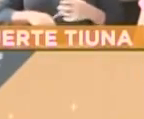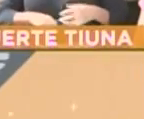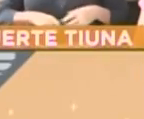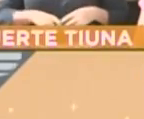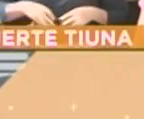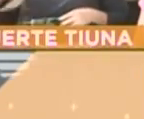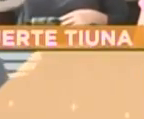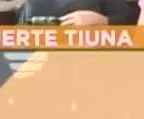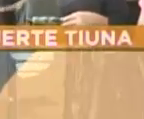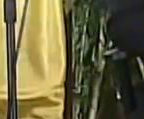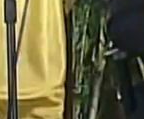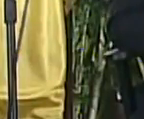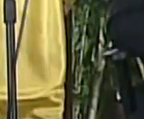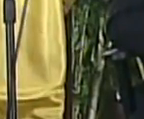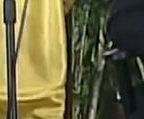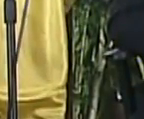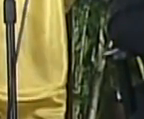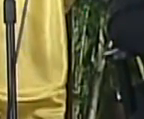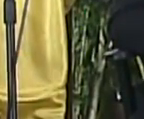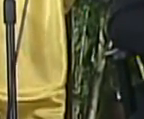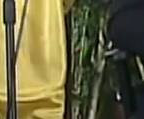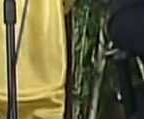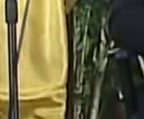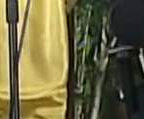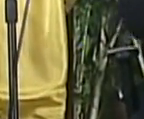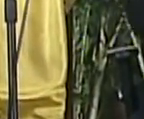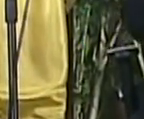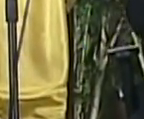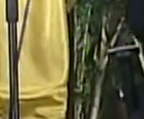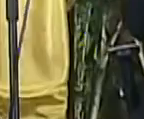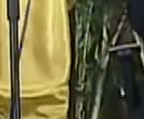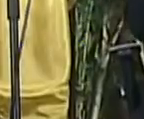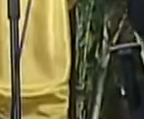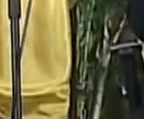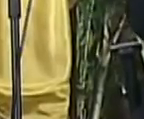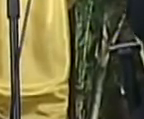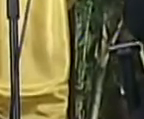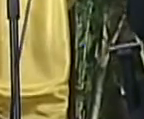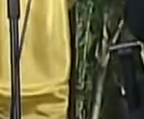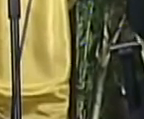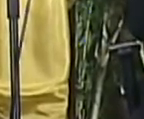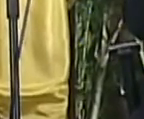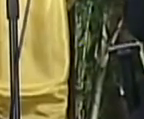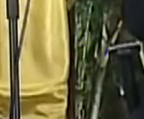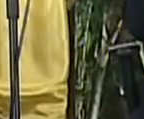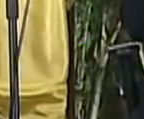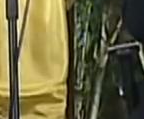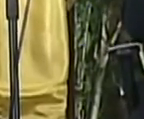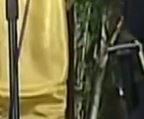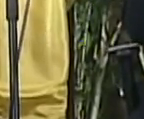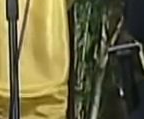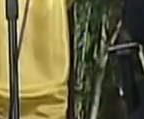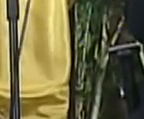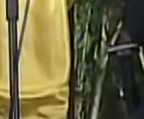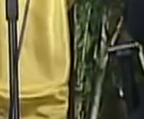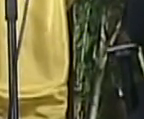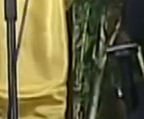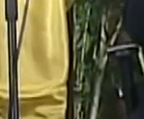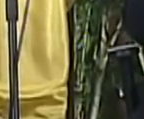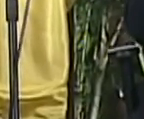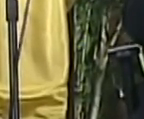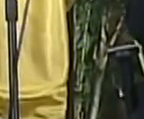a darle recibimiento, ¿vale? Están llegando médicos y médicas graduados de Carabobo y de